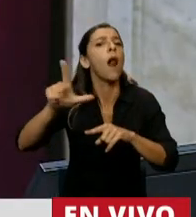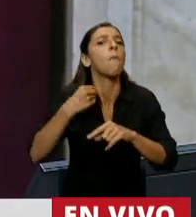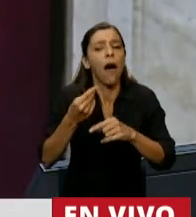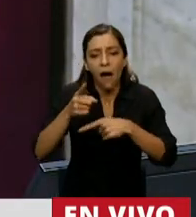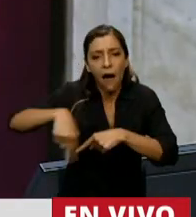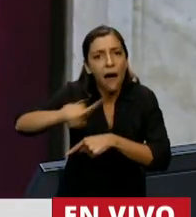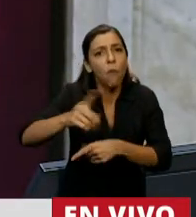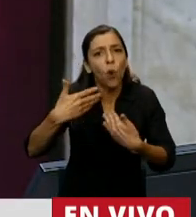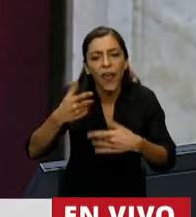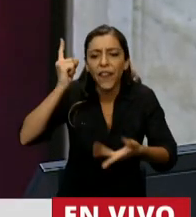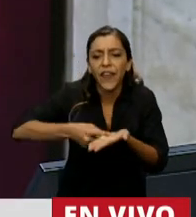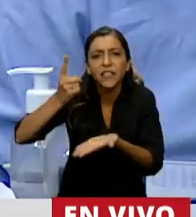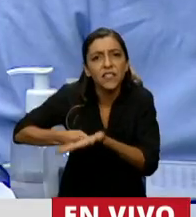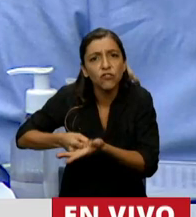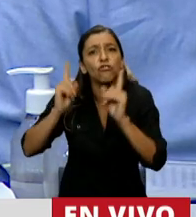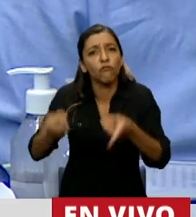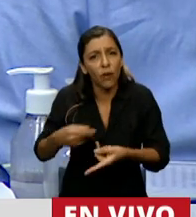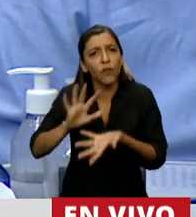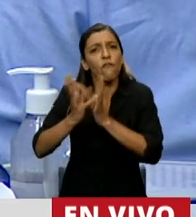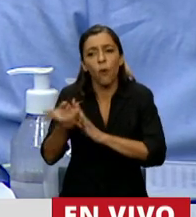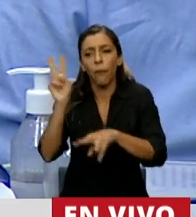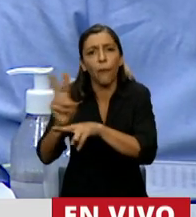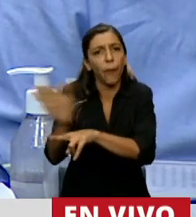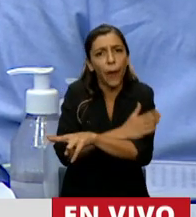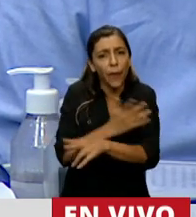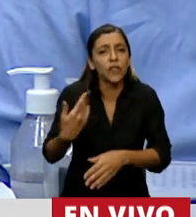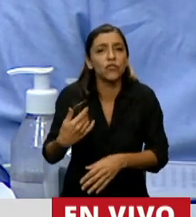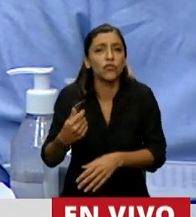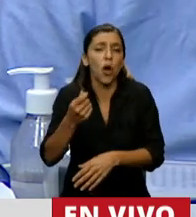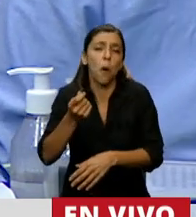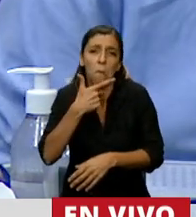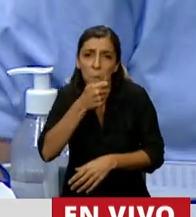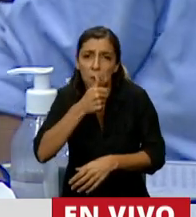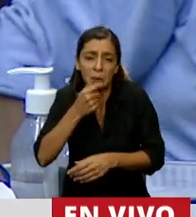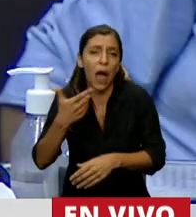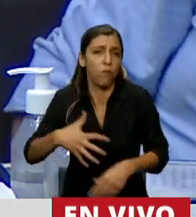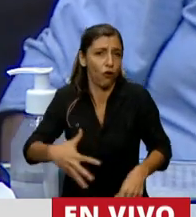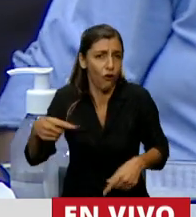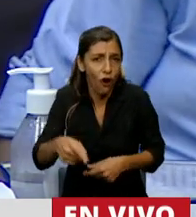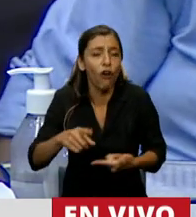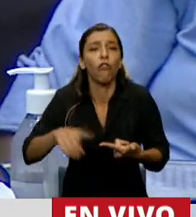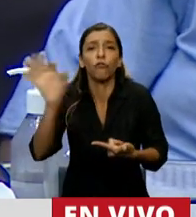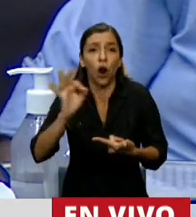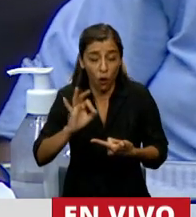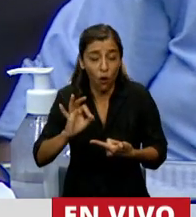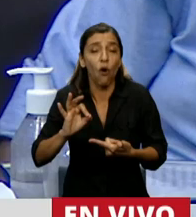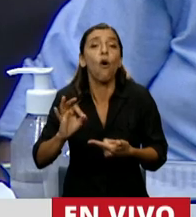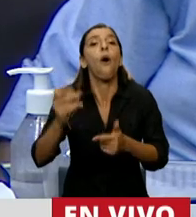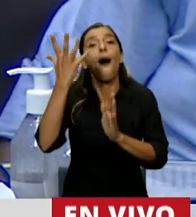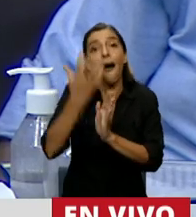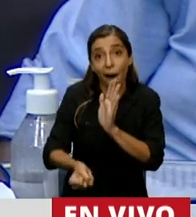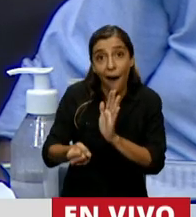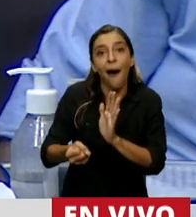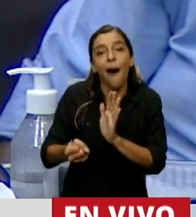Vaya redondeando, diputada Siley. Sí, presidente. Anticonceptivos para no abortar y aborto legal, seguro y gratuito para